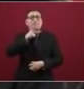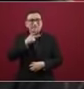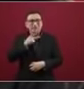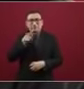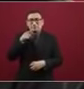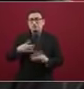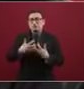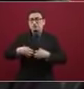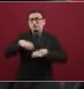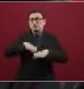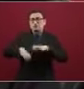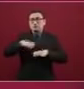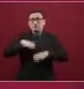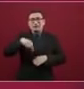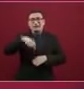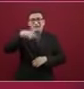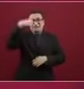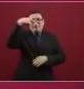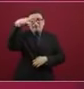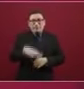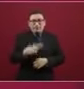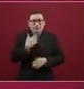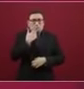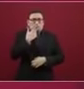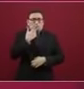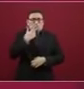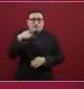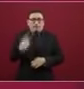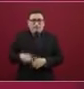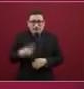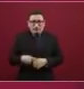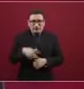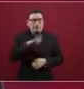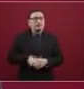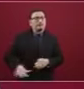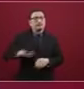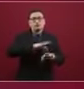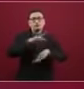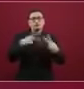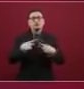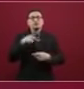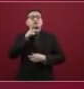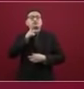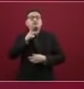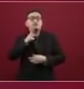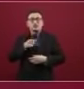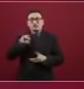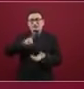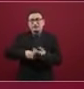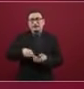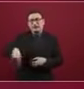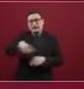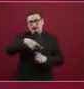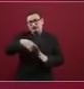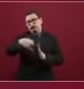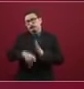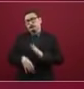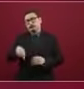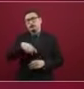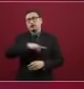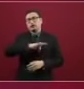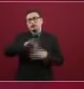empresa de la nación, el petróleo es del pueblo, ni siquiera